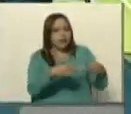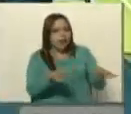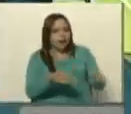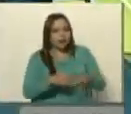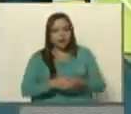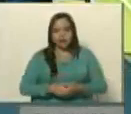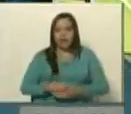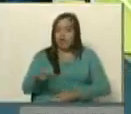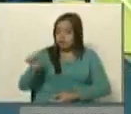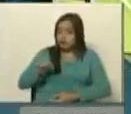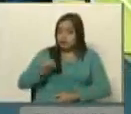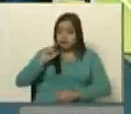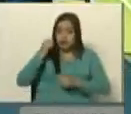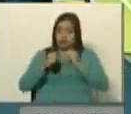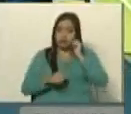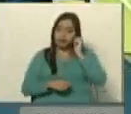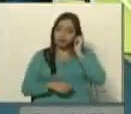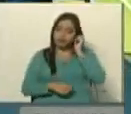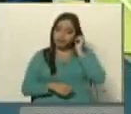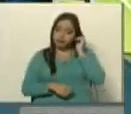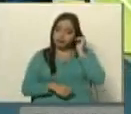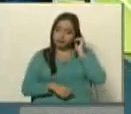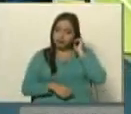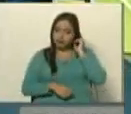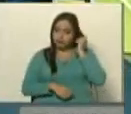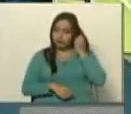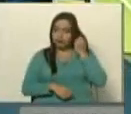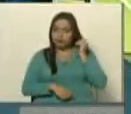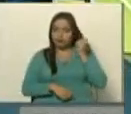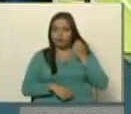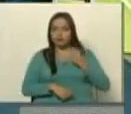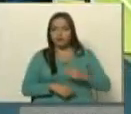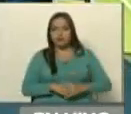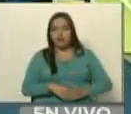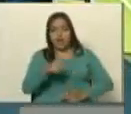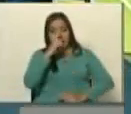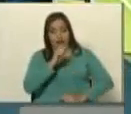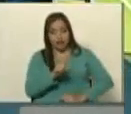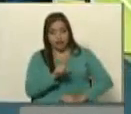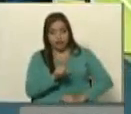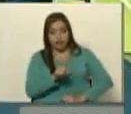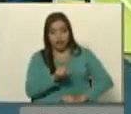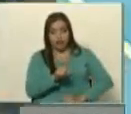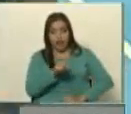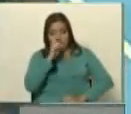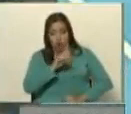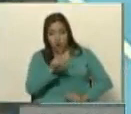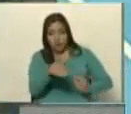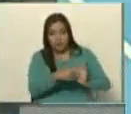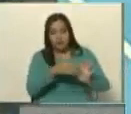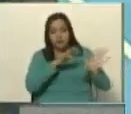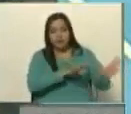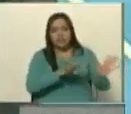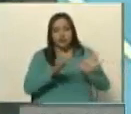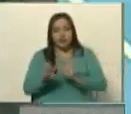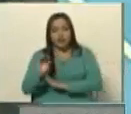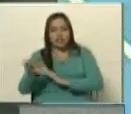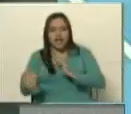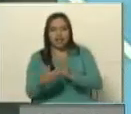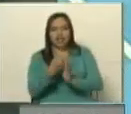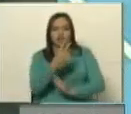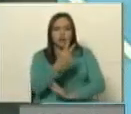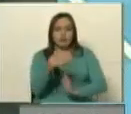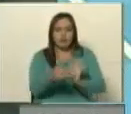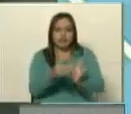mira, entre el año 1990 y 2003... Estados Unidos impuso sanciones